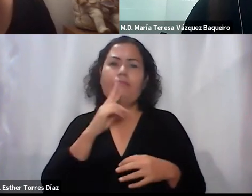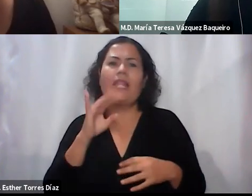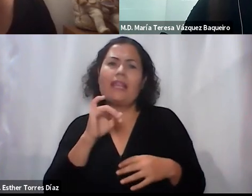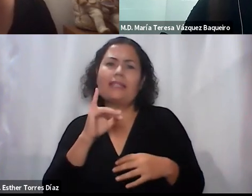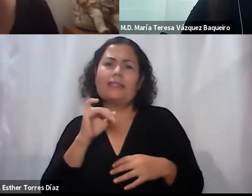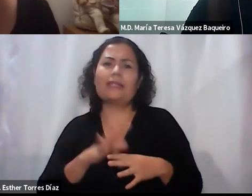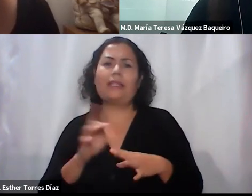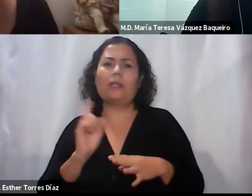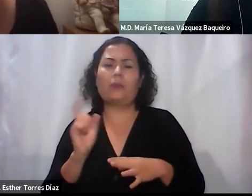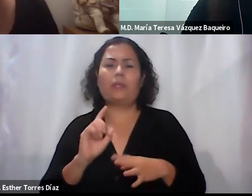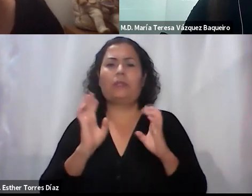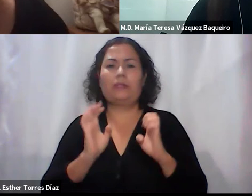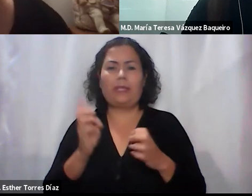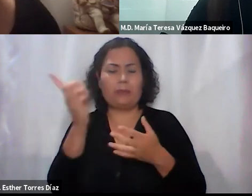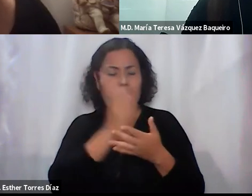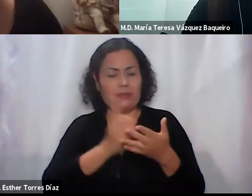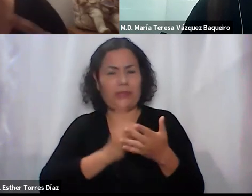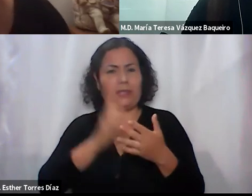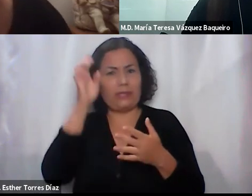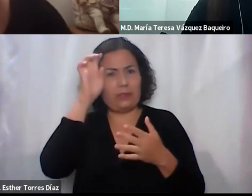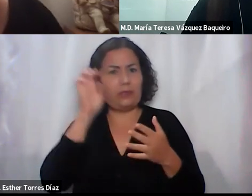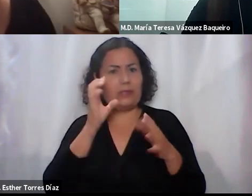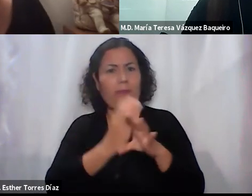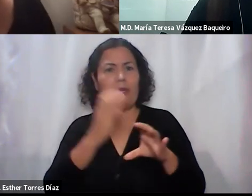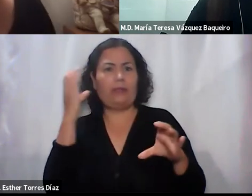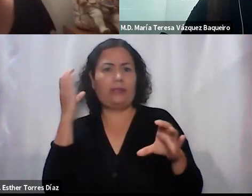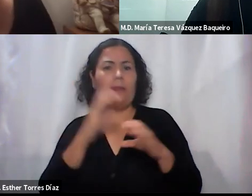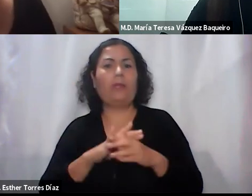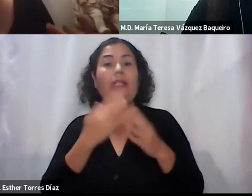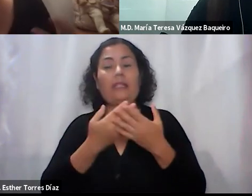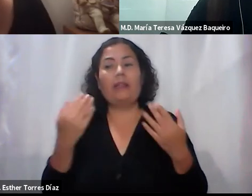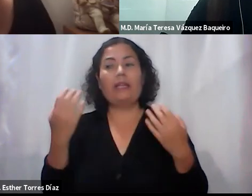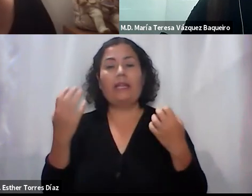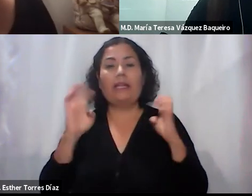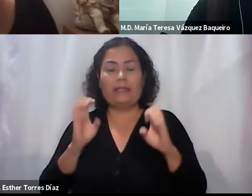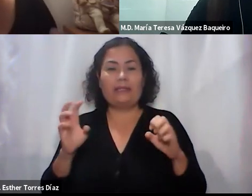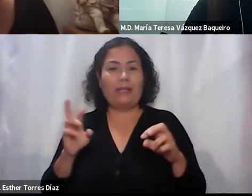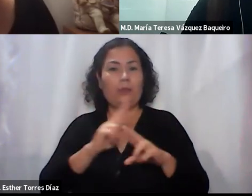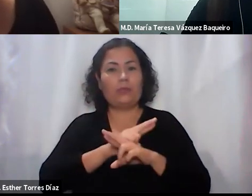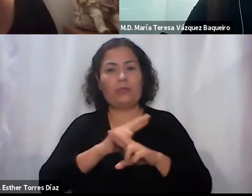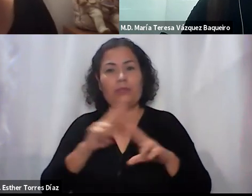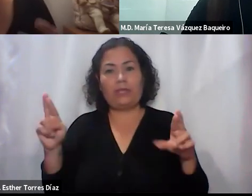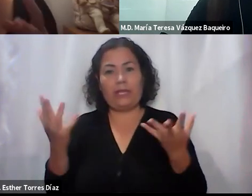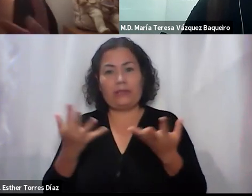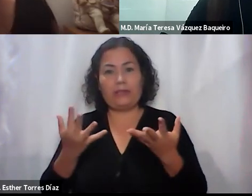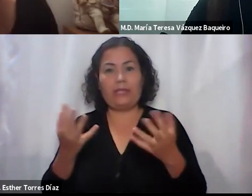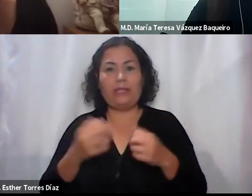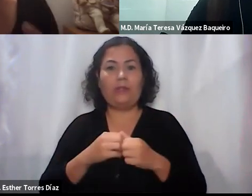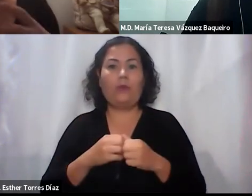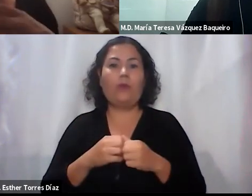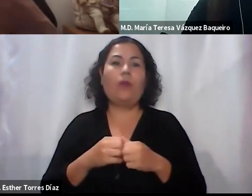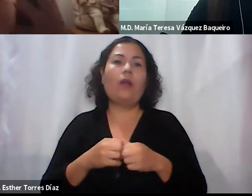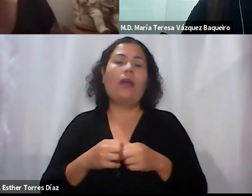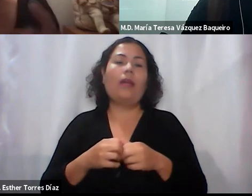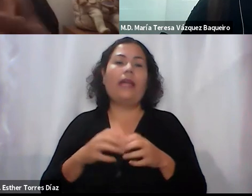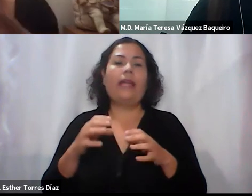diseñando las paradas de transporte, porque ahora las estamos rediseñando la ubicación, ¿no? De las paradas cuando estamos haciendo